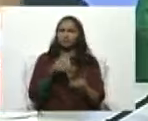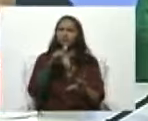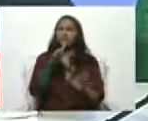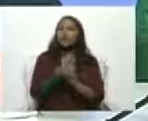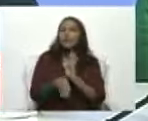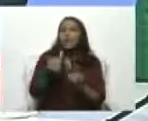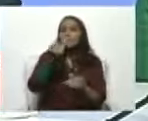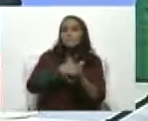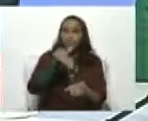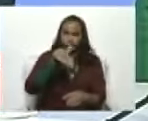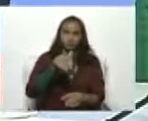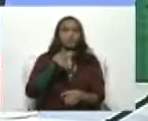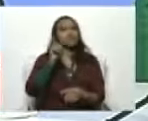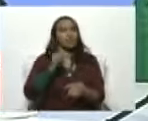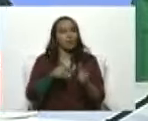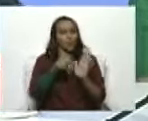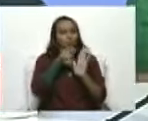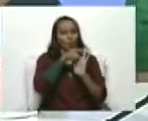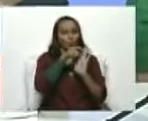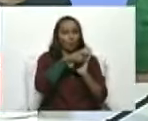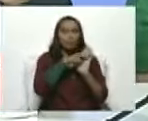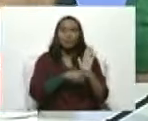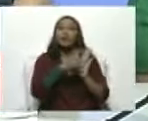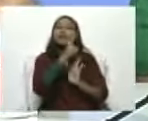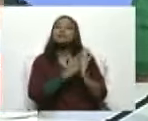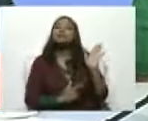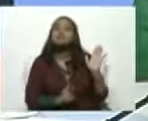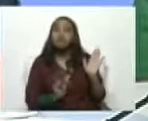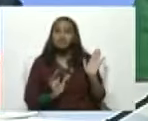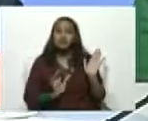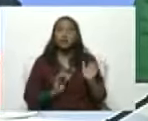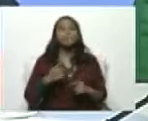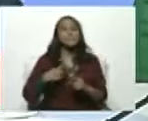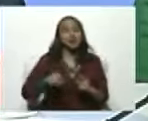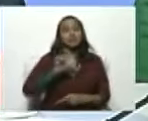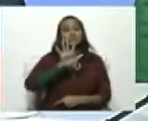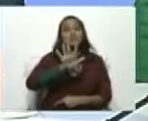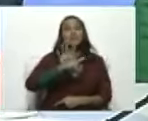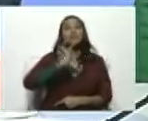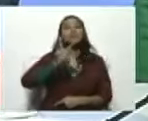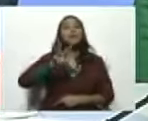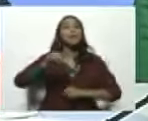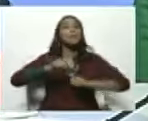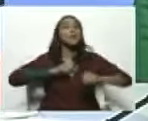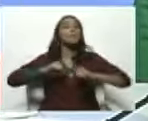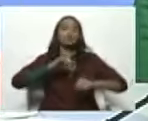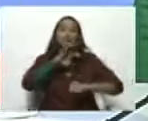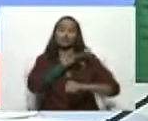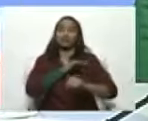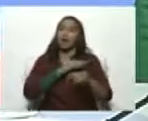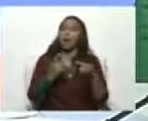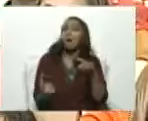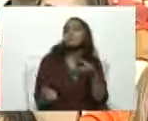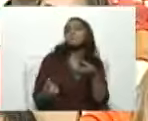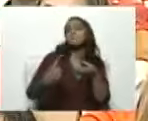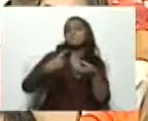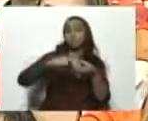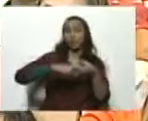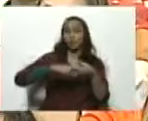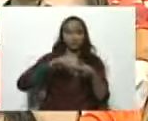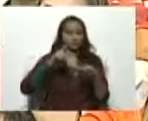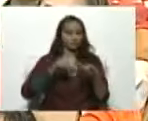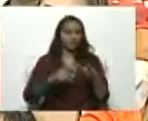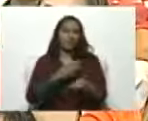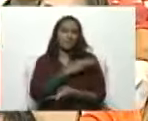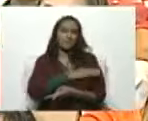Hacer tarjetas, pues, para el voto. Pero tenemos 53 movimientos sociales. Es una fuerza extraordinaria. Tenemos las misiones, las grandes